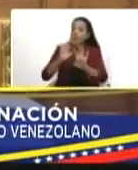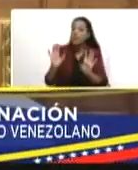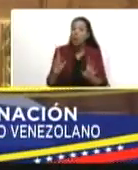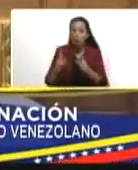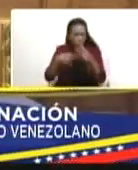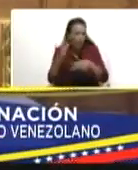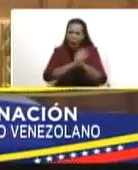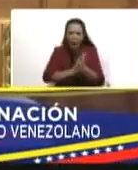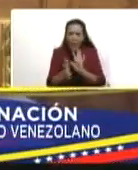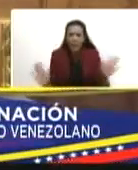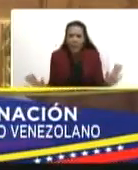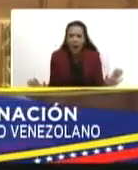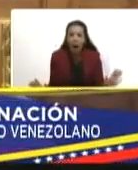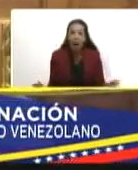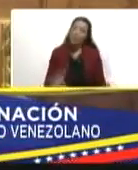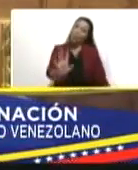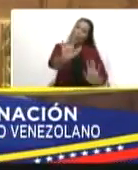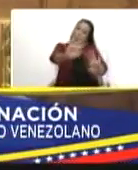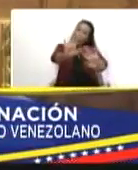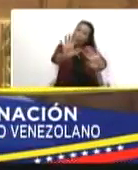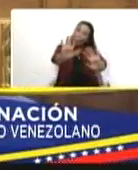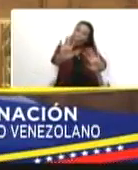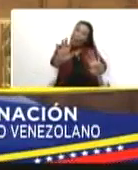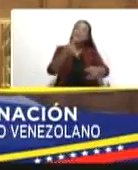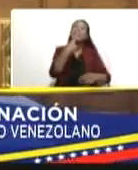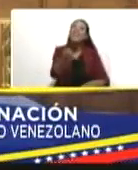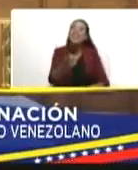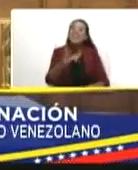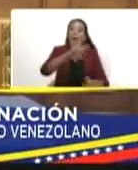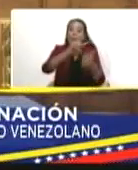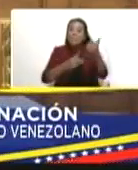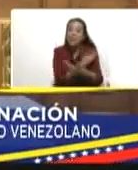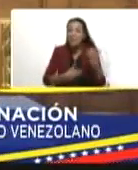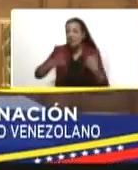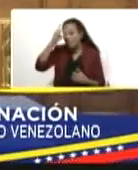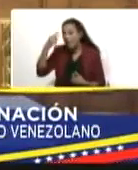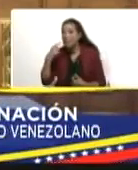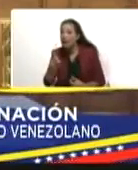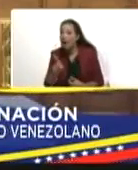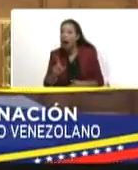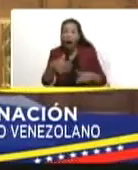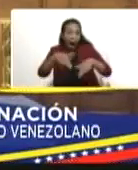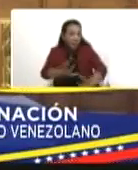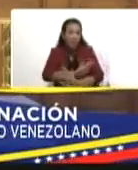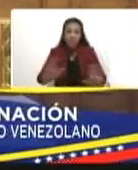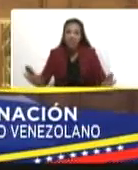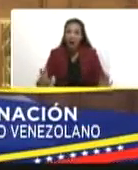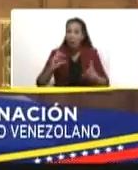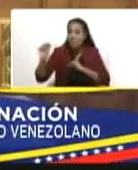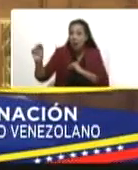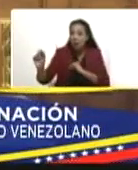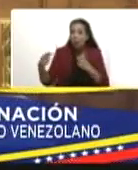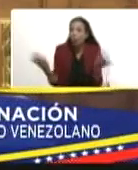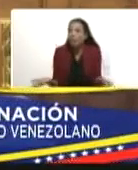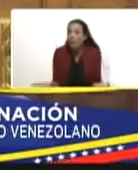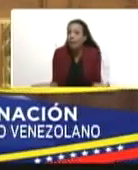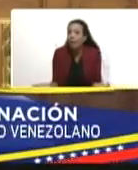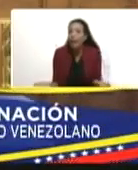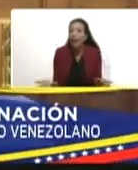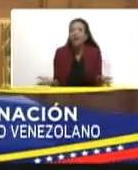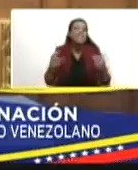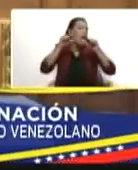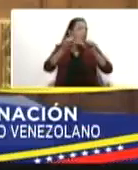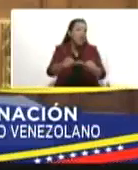dejamos hasta aquí Qué dice la vicepresidenta lo dejamos hasta aquí